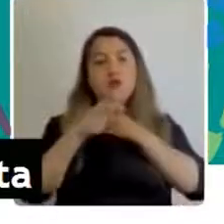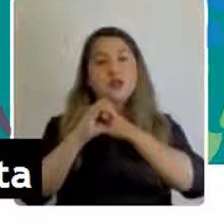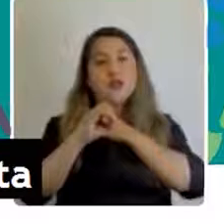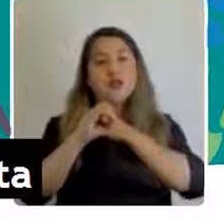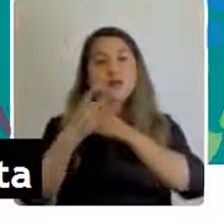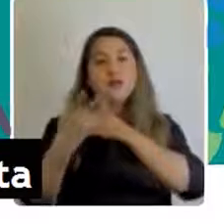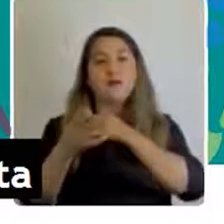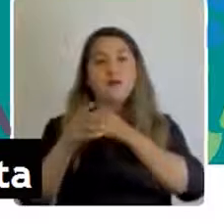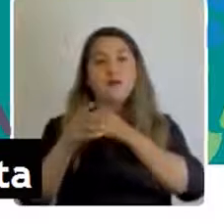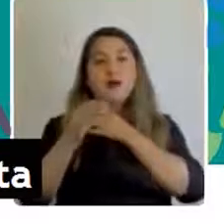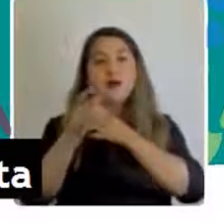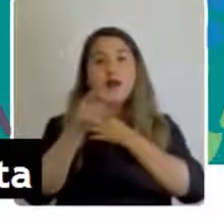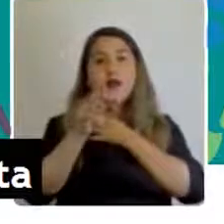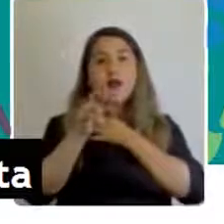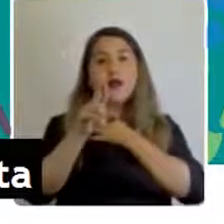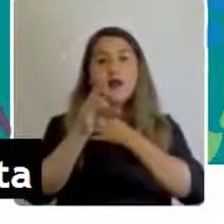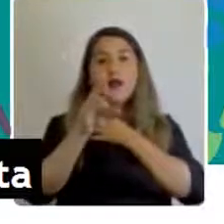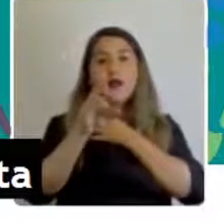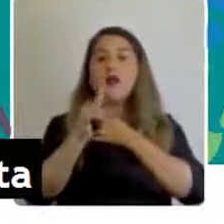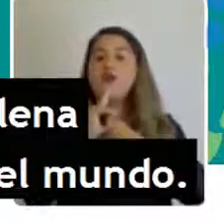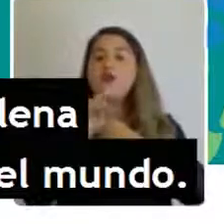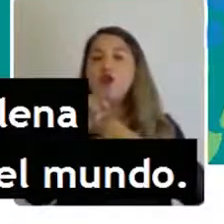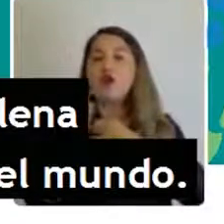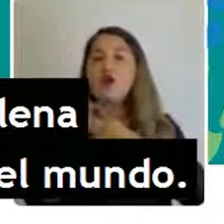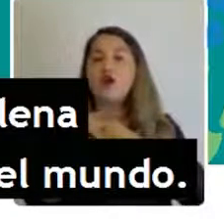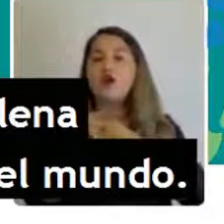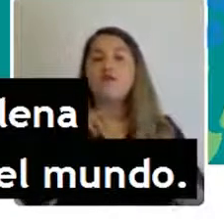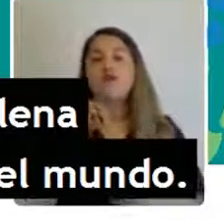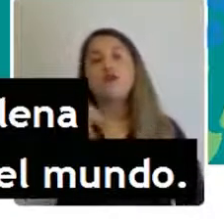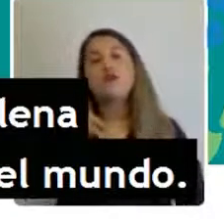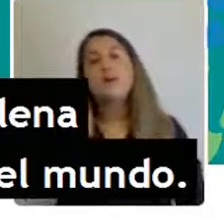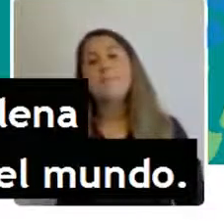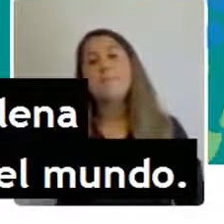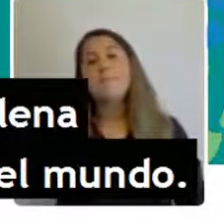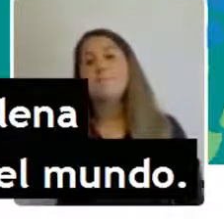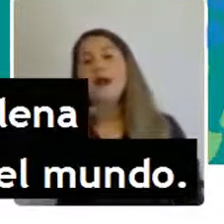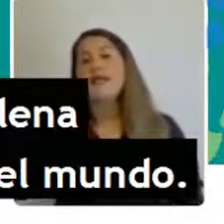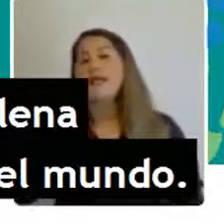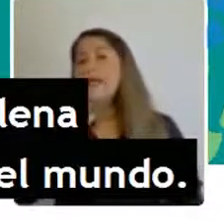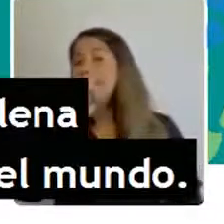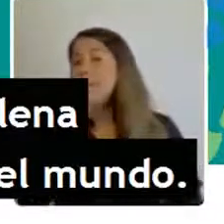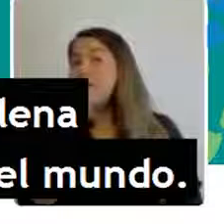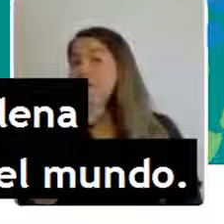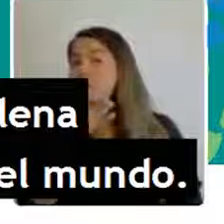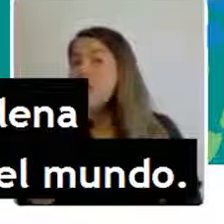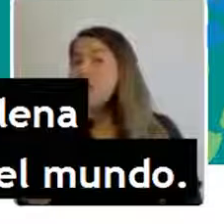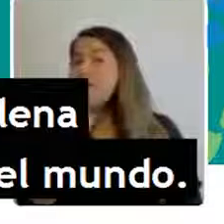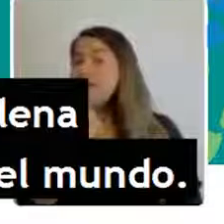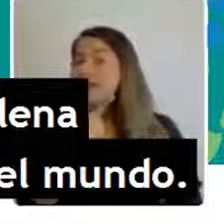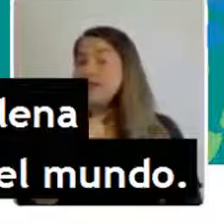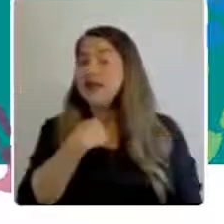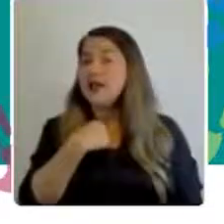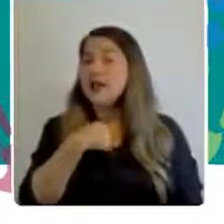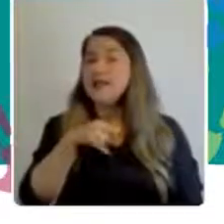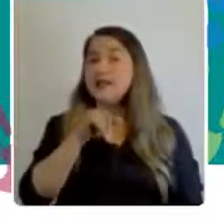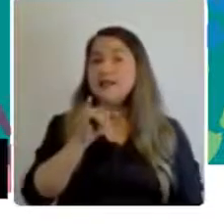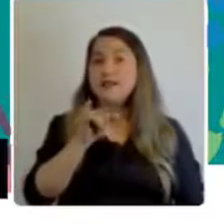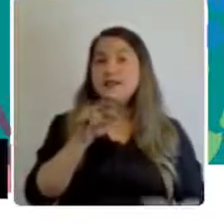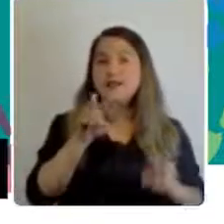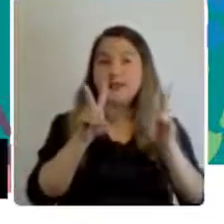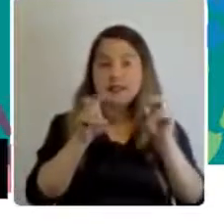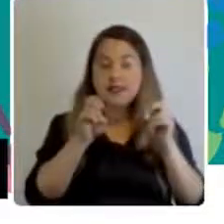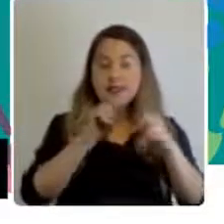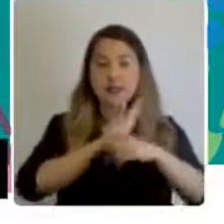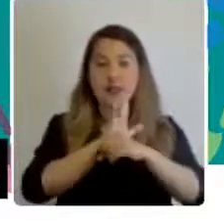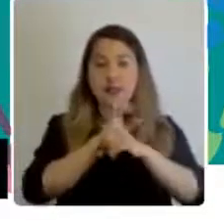María Elisa Nalegach pregunta, esto es bien interesante porque tiene plena actualidad en estos tiempos de pandemia en el mundo.